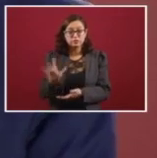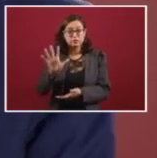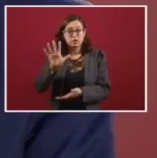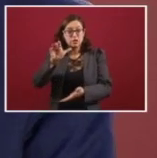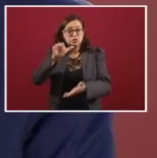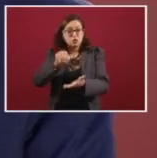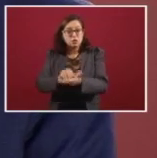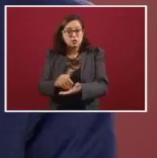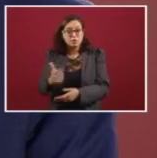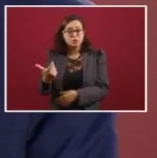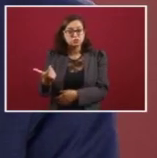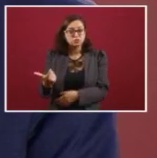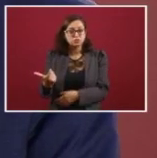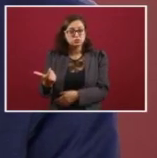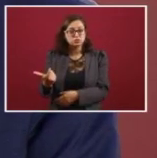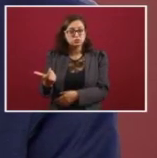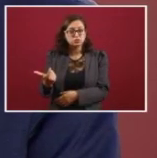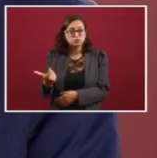5,000 pesos.